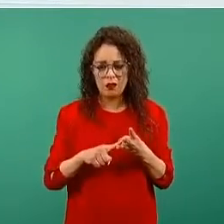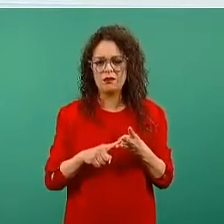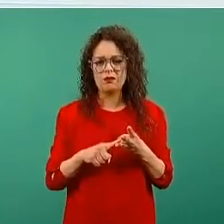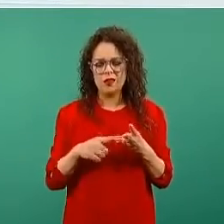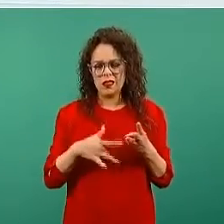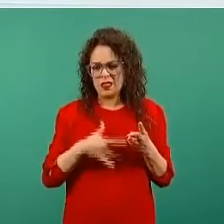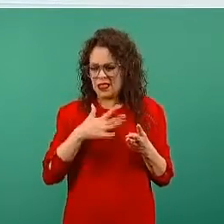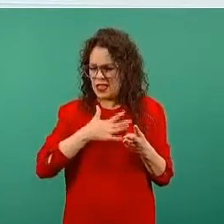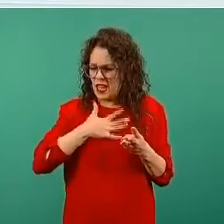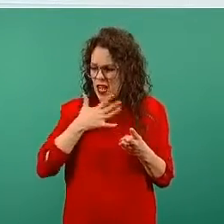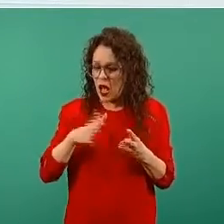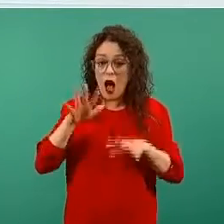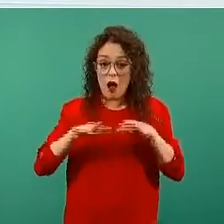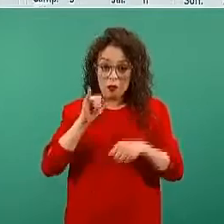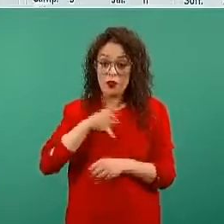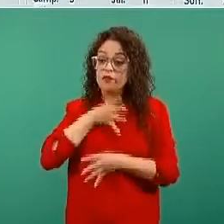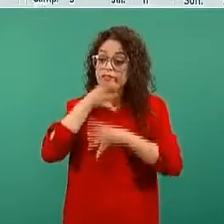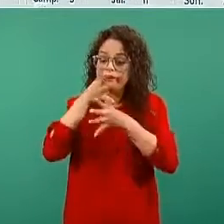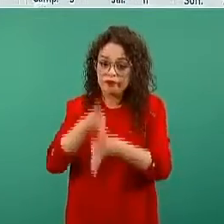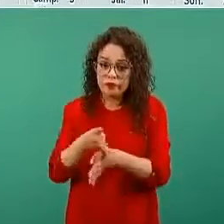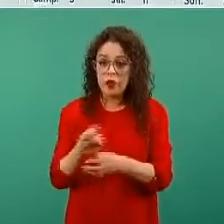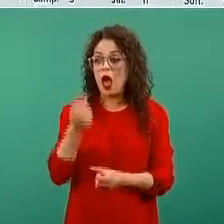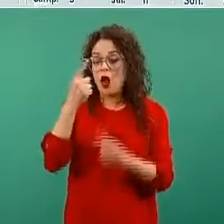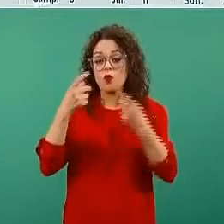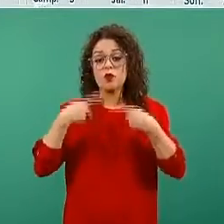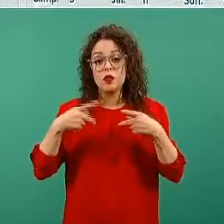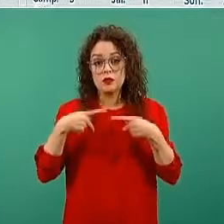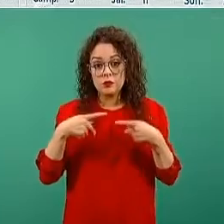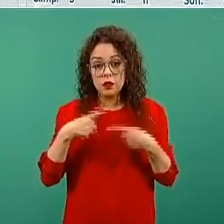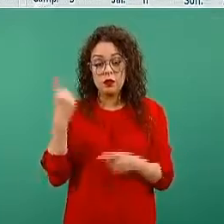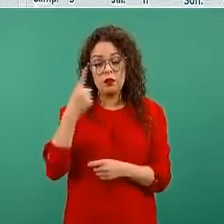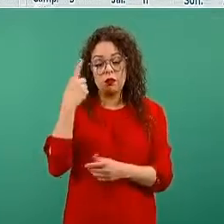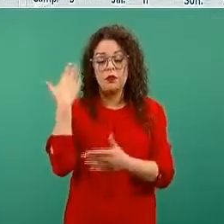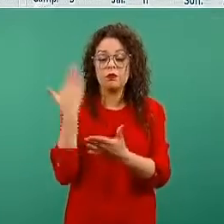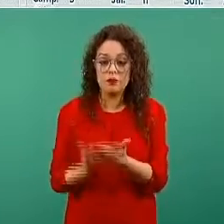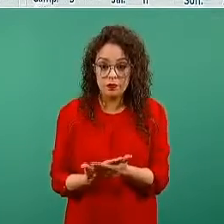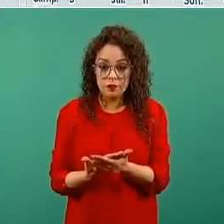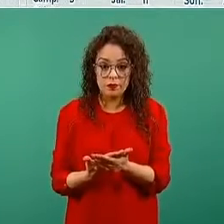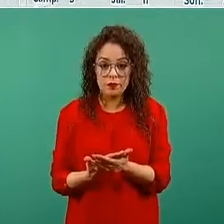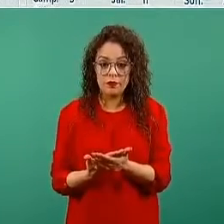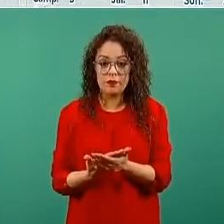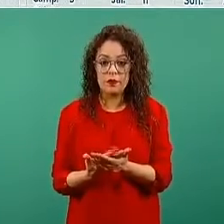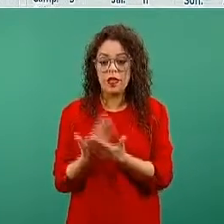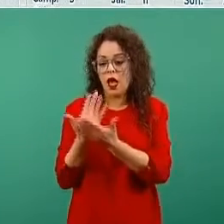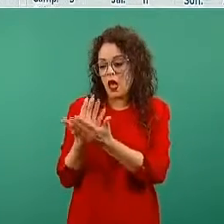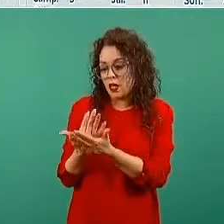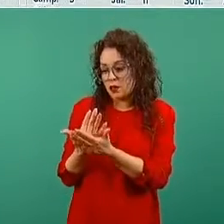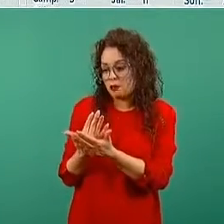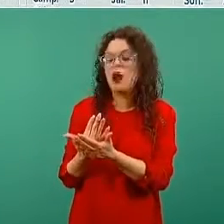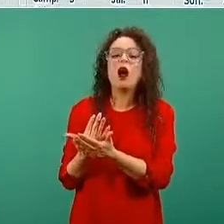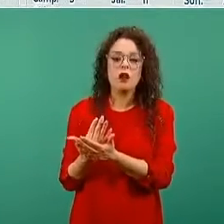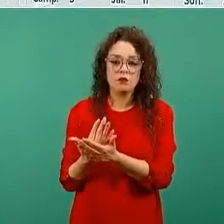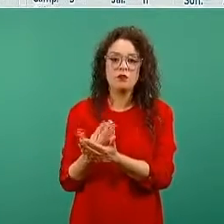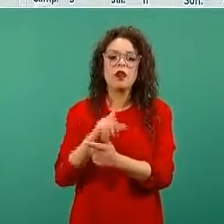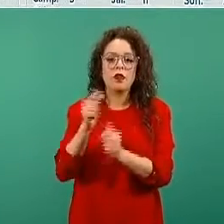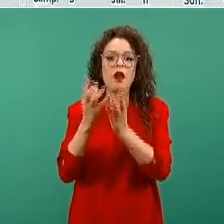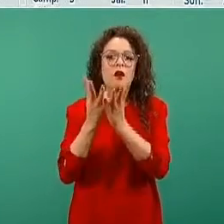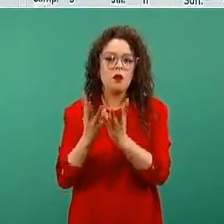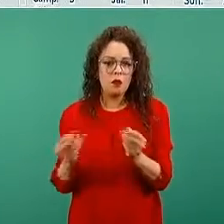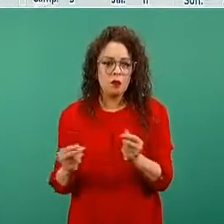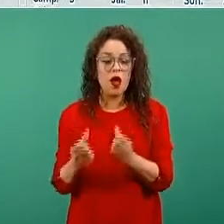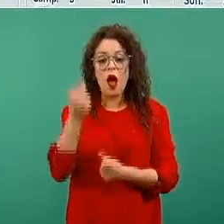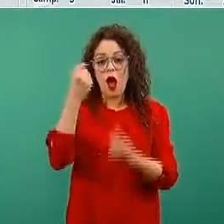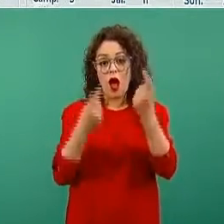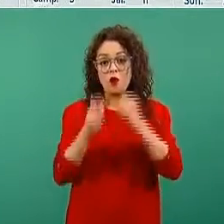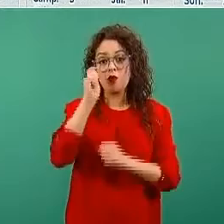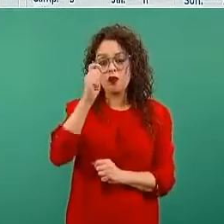habido personas que se desmayan y se recuperan durante el mismo proceso de la vacunación. En algunos casos se presenta fiebre y